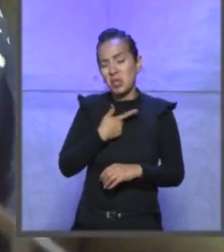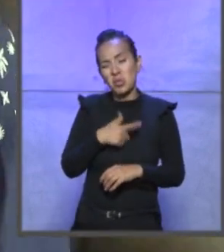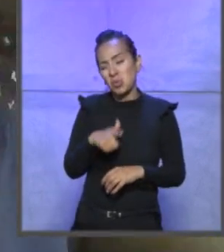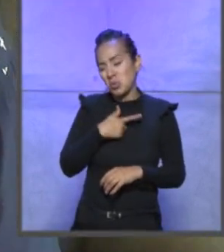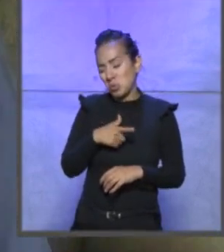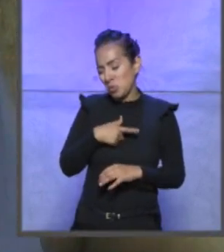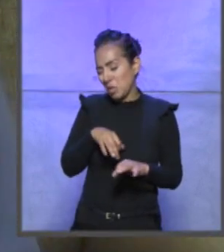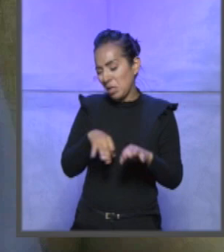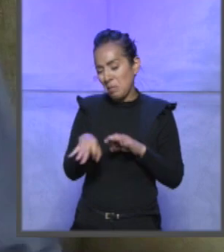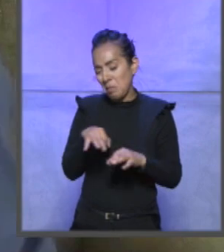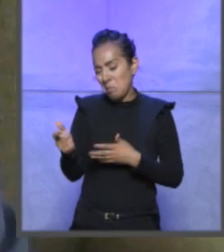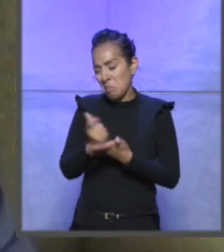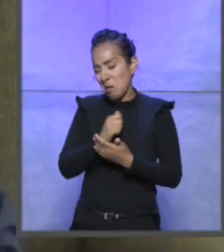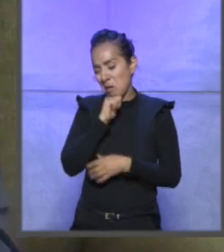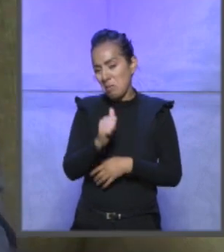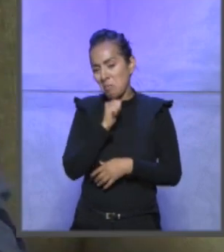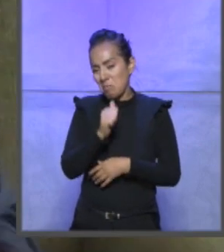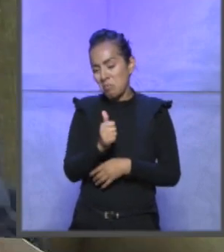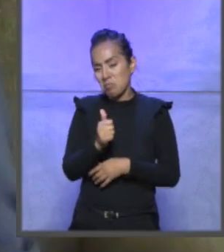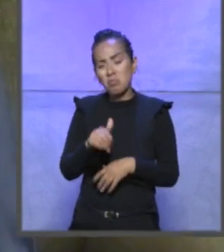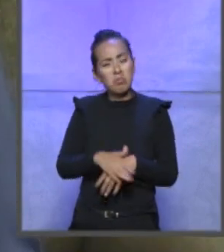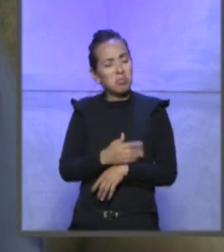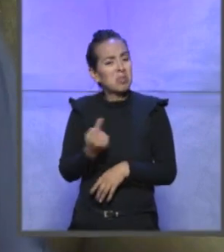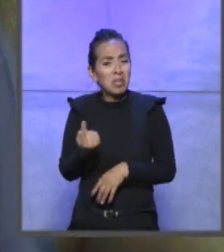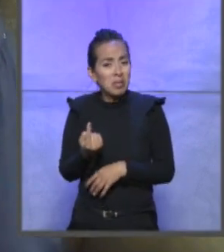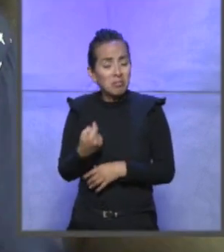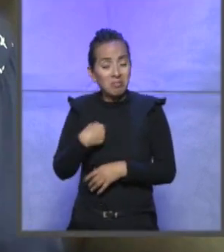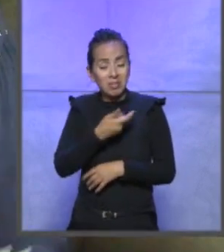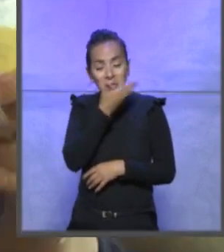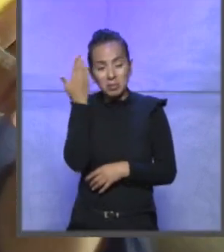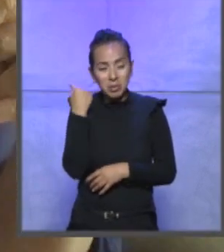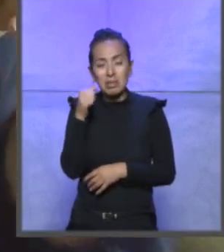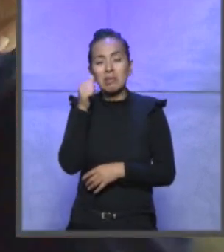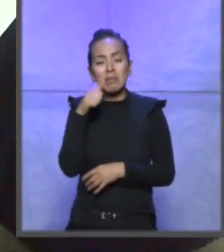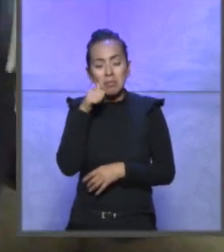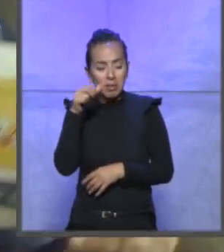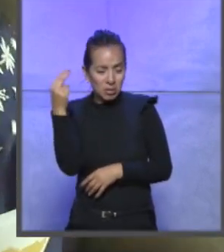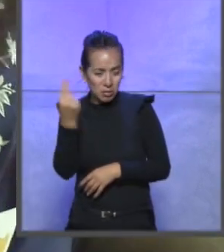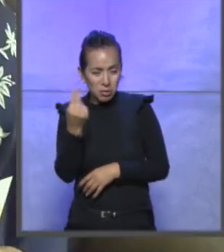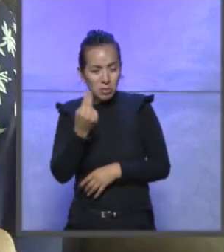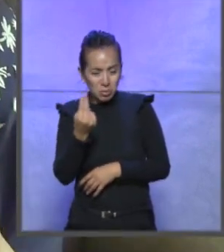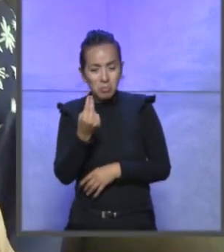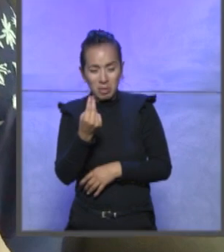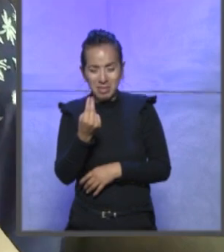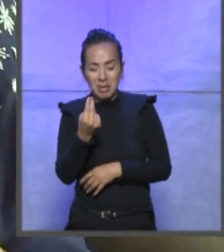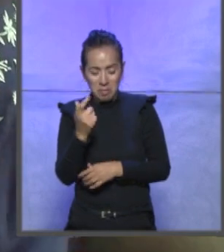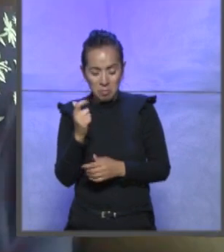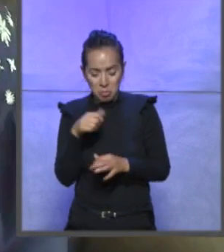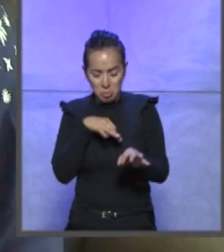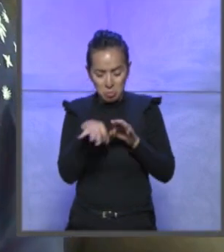nos gusta dar un trabajo voluntario por algún tema. Siempre necesitamos como que